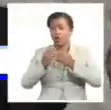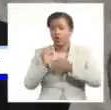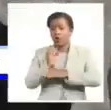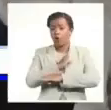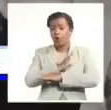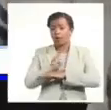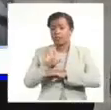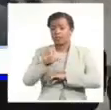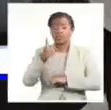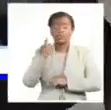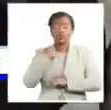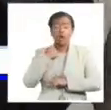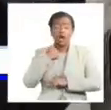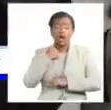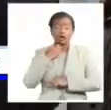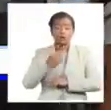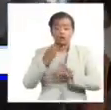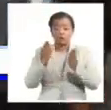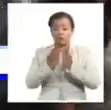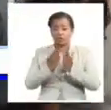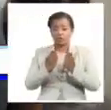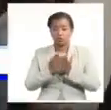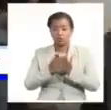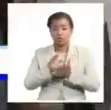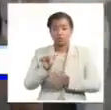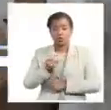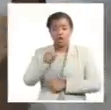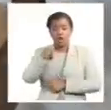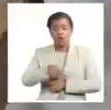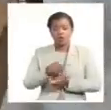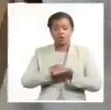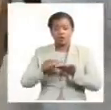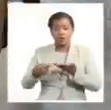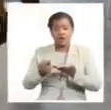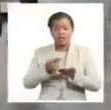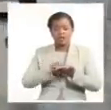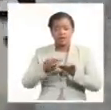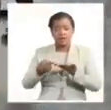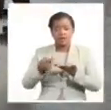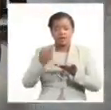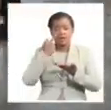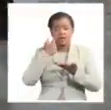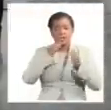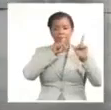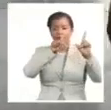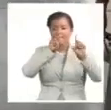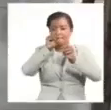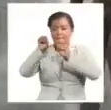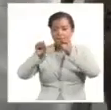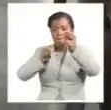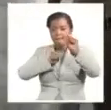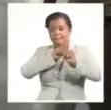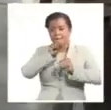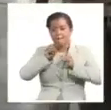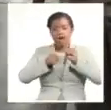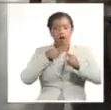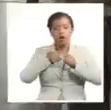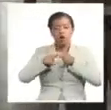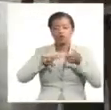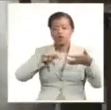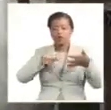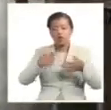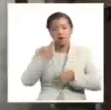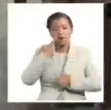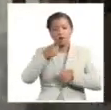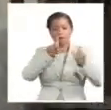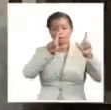los 5 años de carrera. Como hacen hoy, cada semana conciben mover las piezas de lugar, proponer una nueva museografía